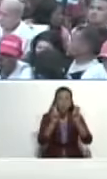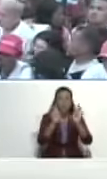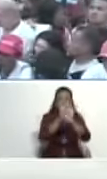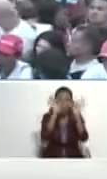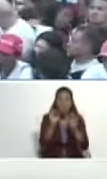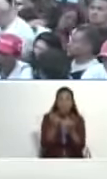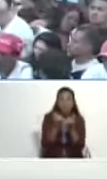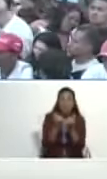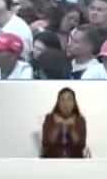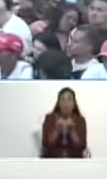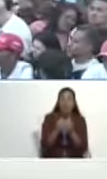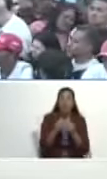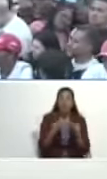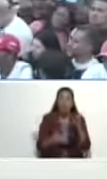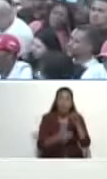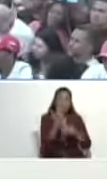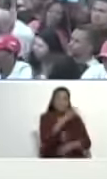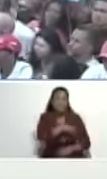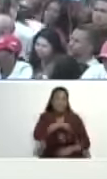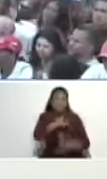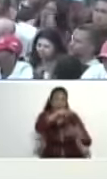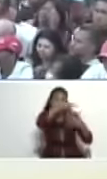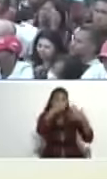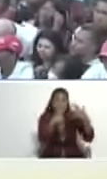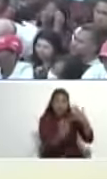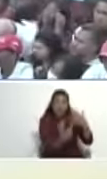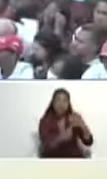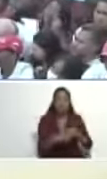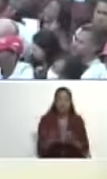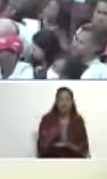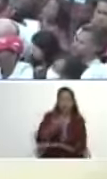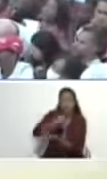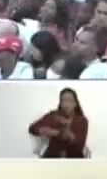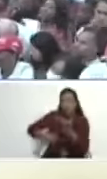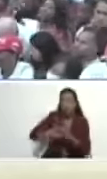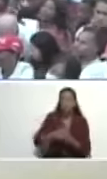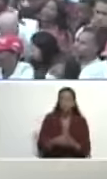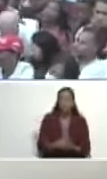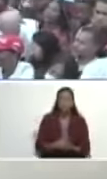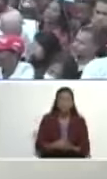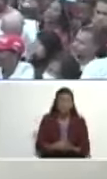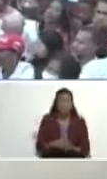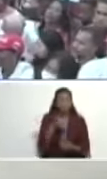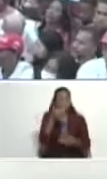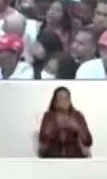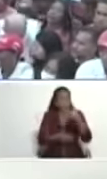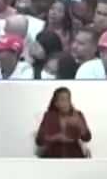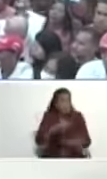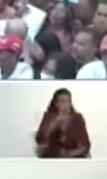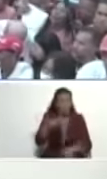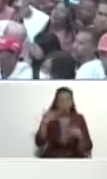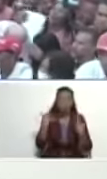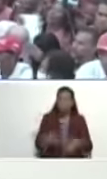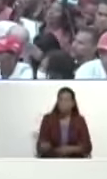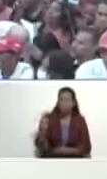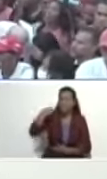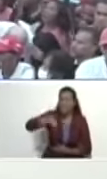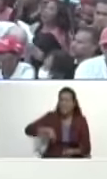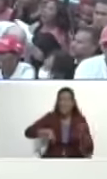economía, con las nuevas grandes misiones, con la recuperación paulatina y progresiva de los